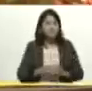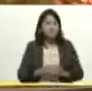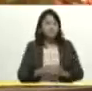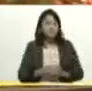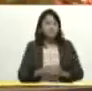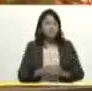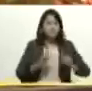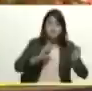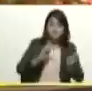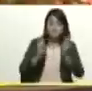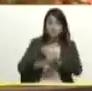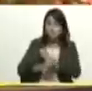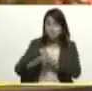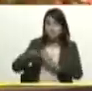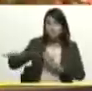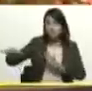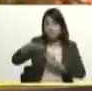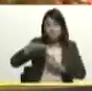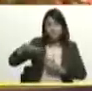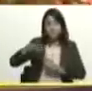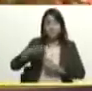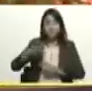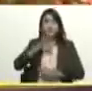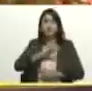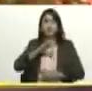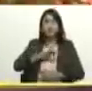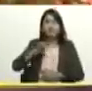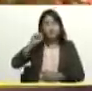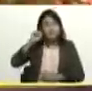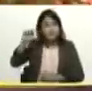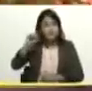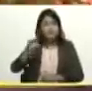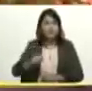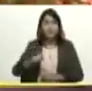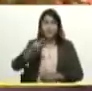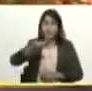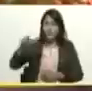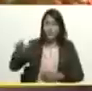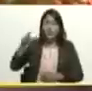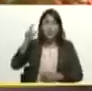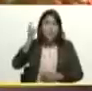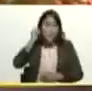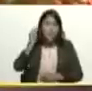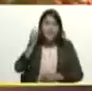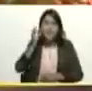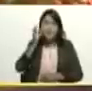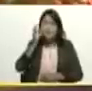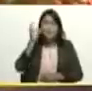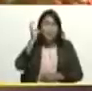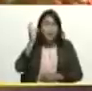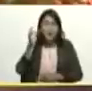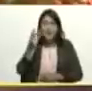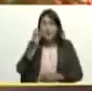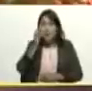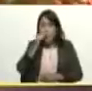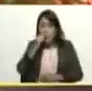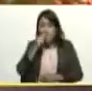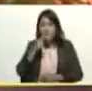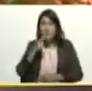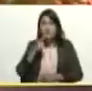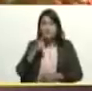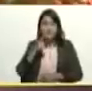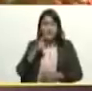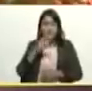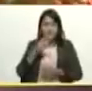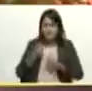a una sociedad verdaderamente de hombres y mujeres que vivamos en la honestidad,